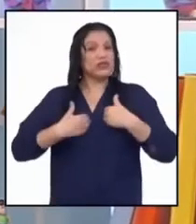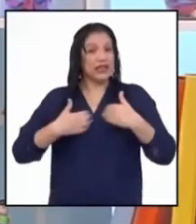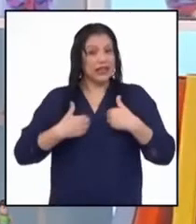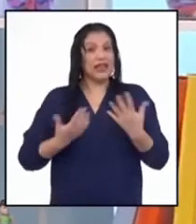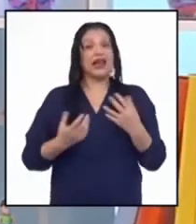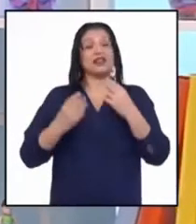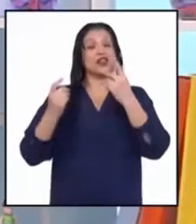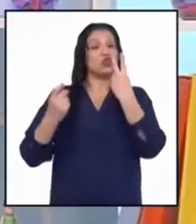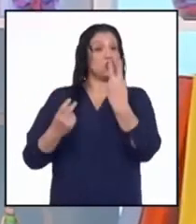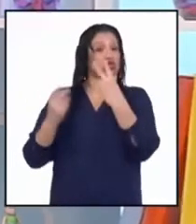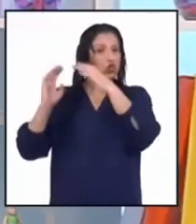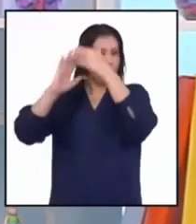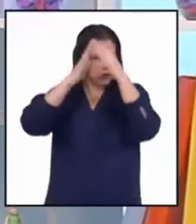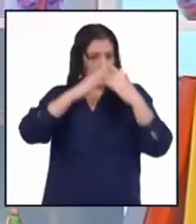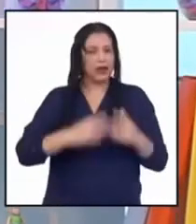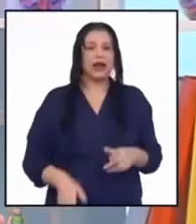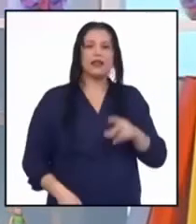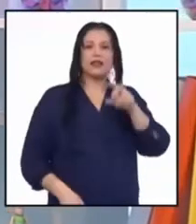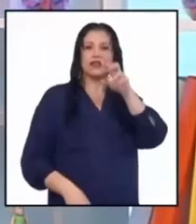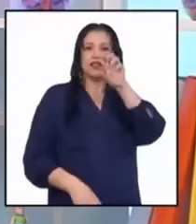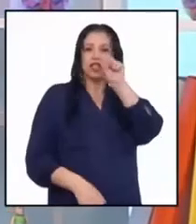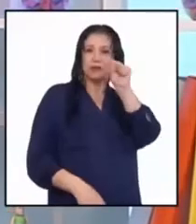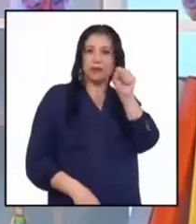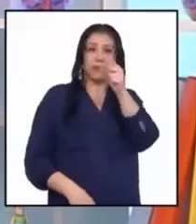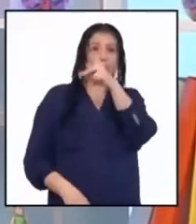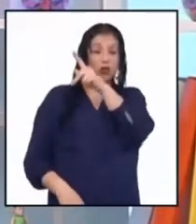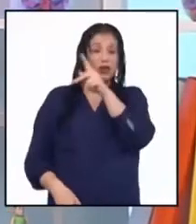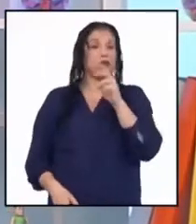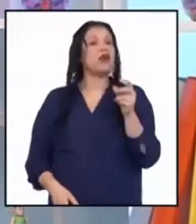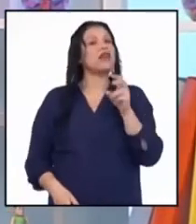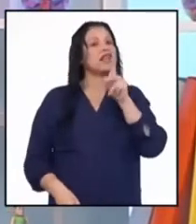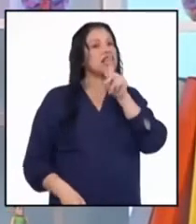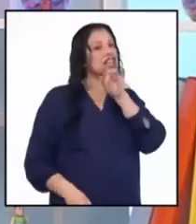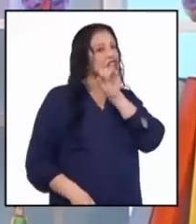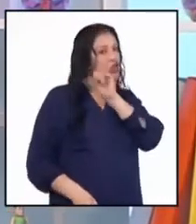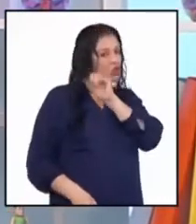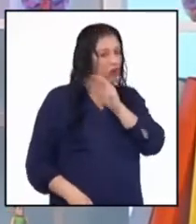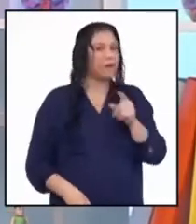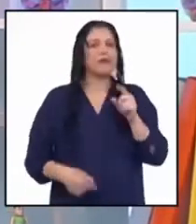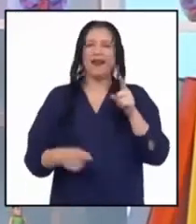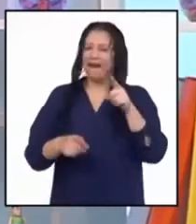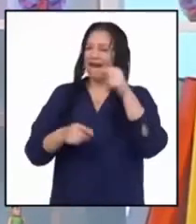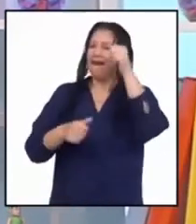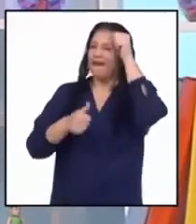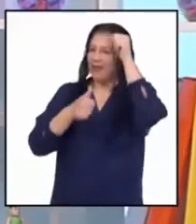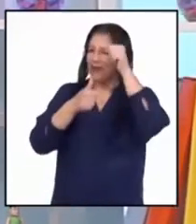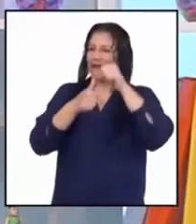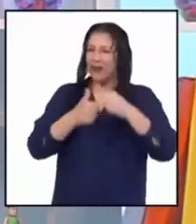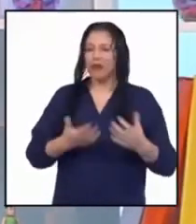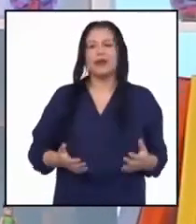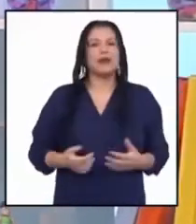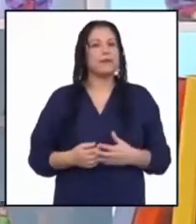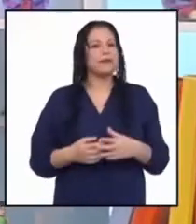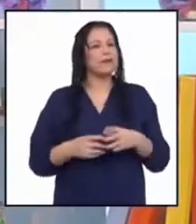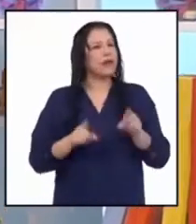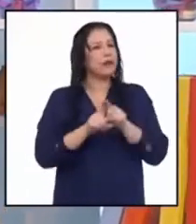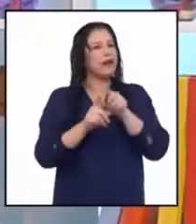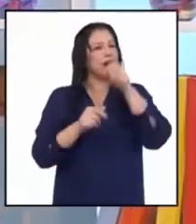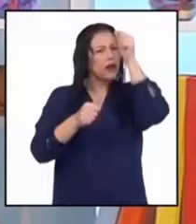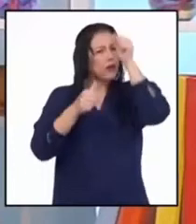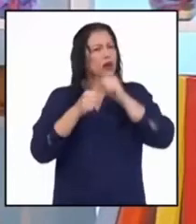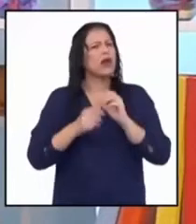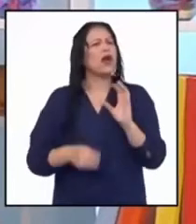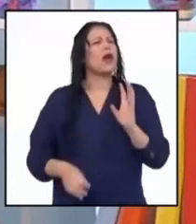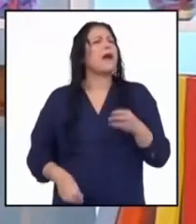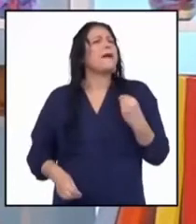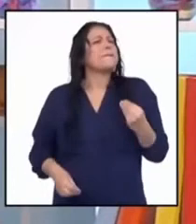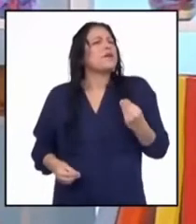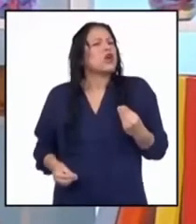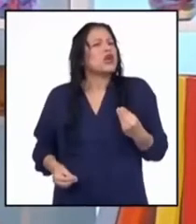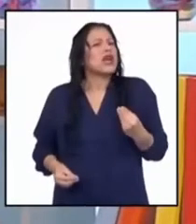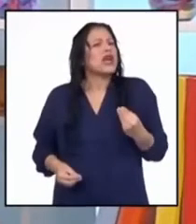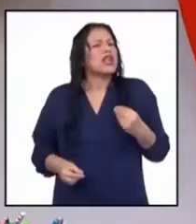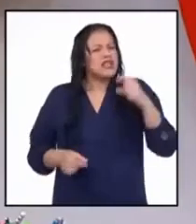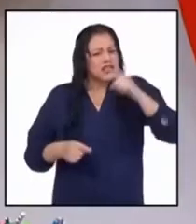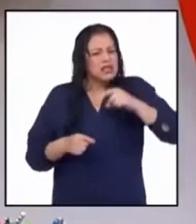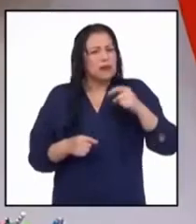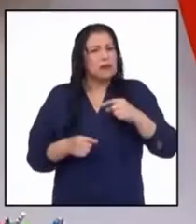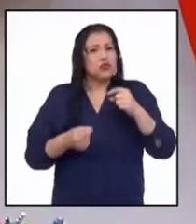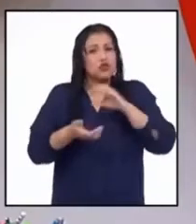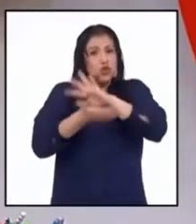Shipibo, Conibo y Quichua. ¿Lo recuerdan? Claro que sí lo recuerdan. ¿Recuerdan por qué tuvimos que organizar los